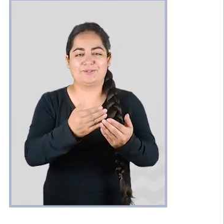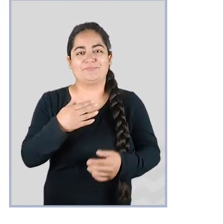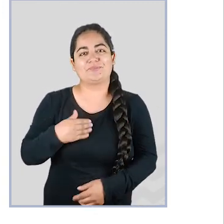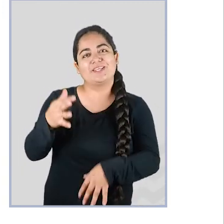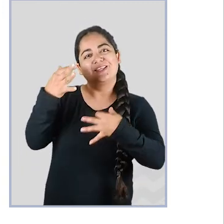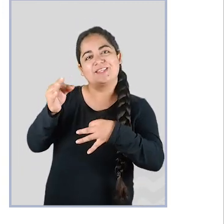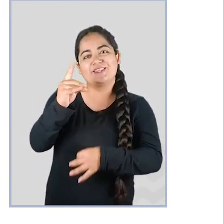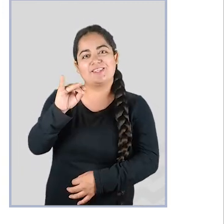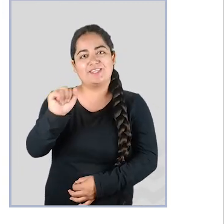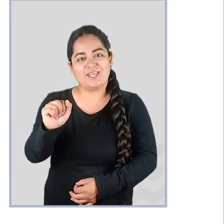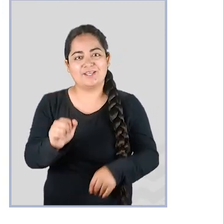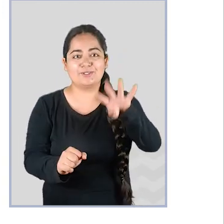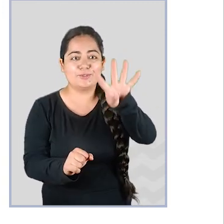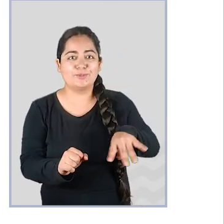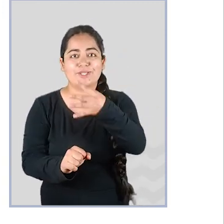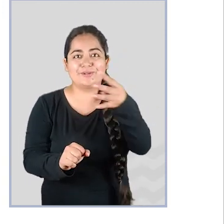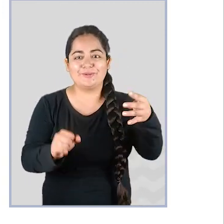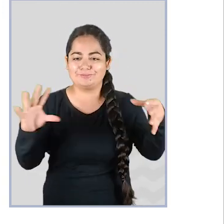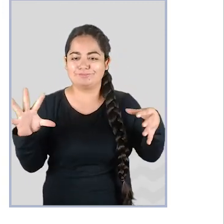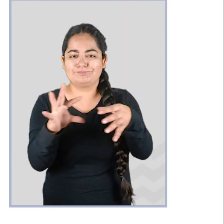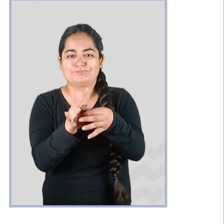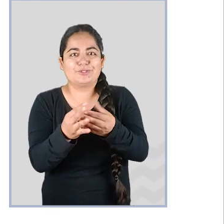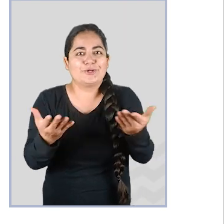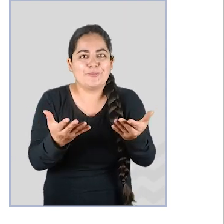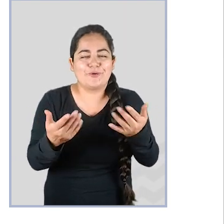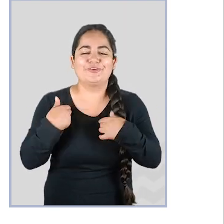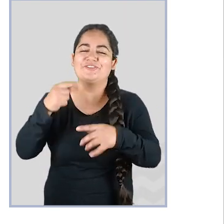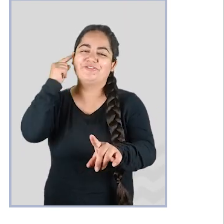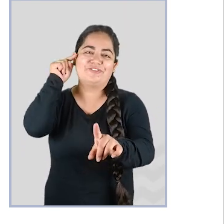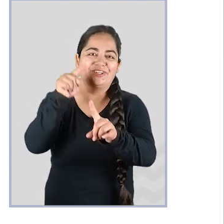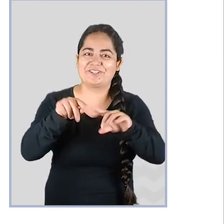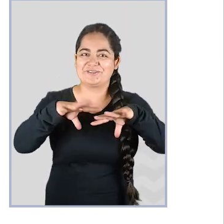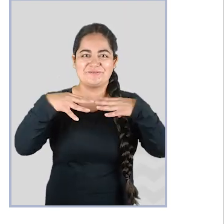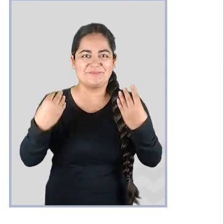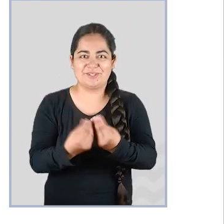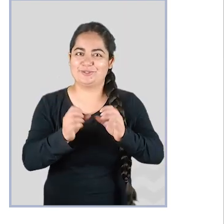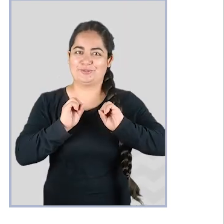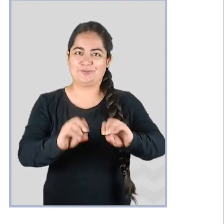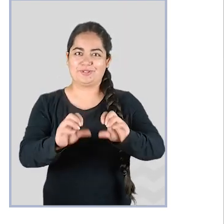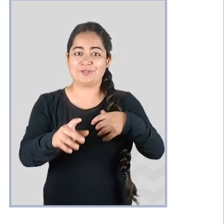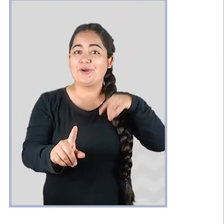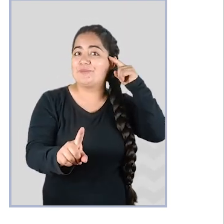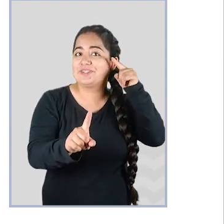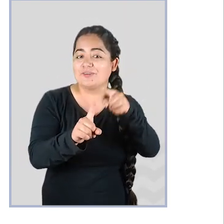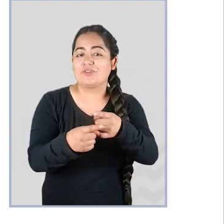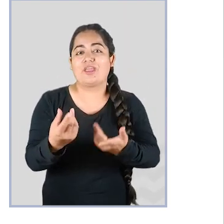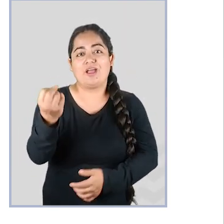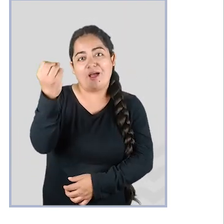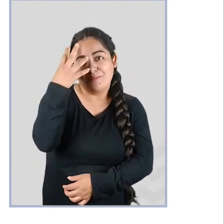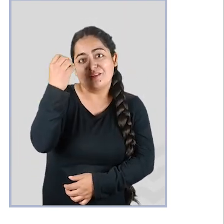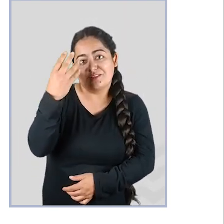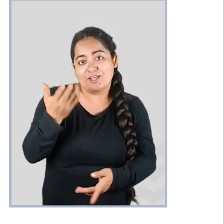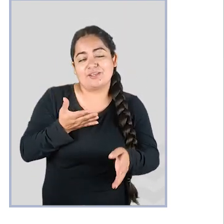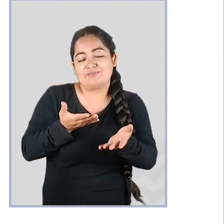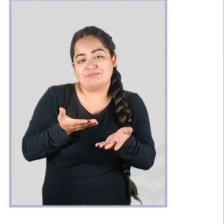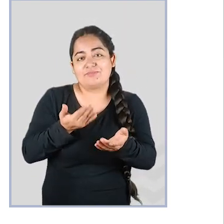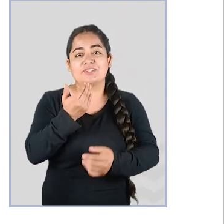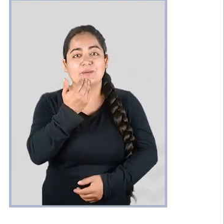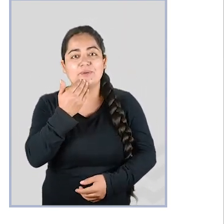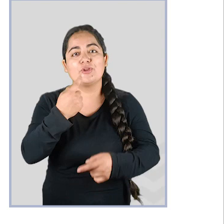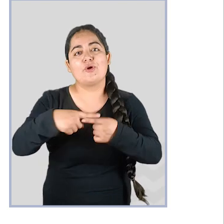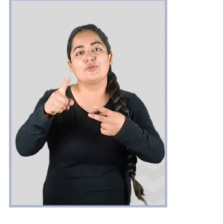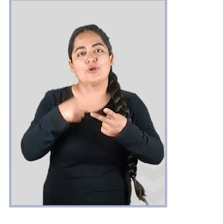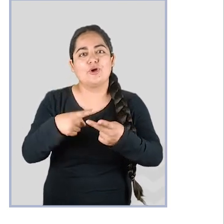DIA y el currículum, vemos que este tiene un enfoque integral de la educación en los objetivos de aprendizaje de orientación y los objetivos de